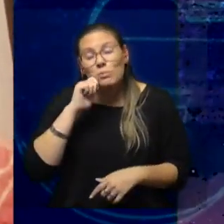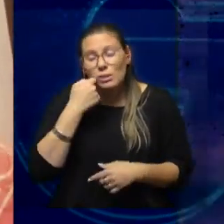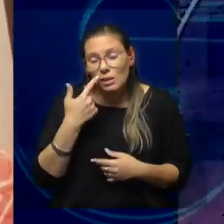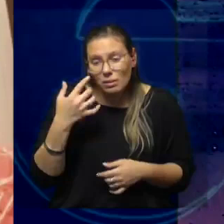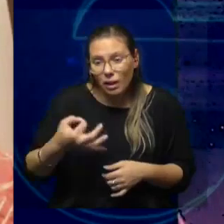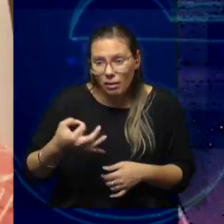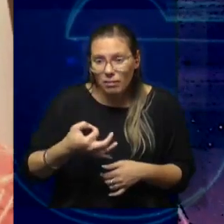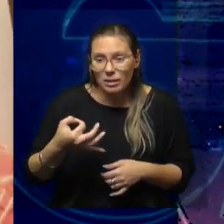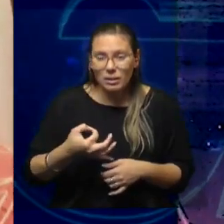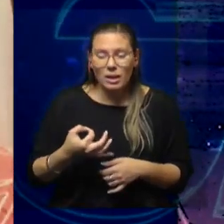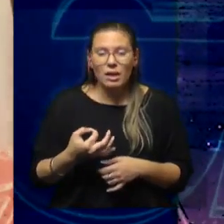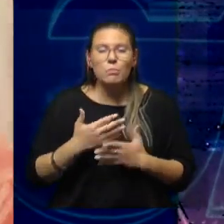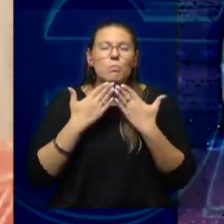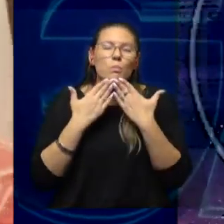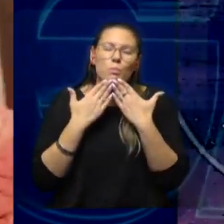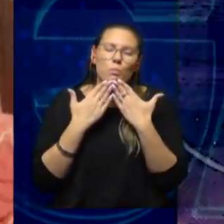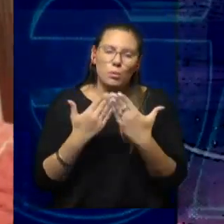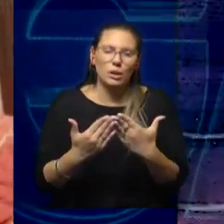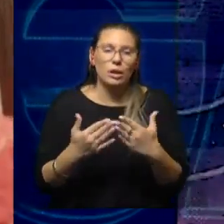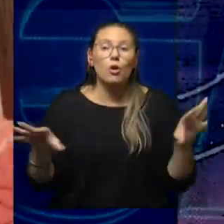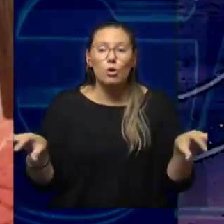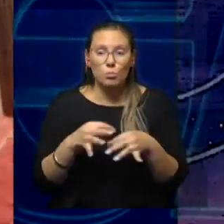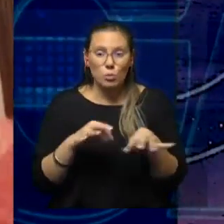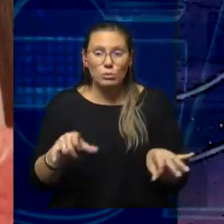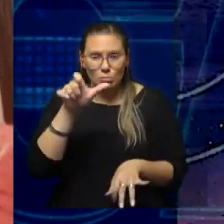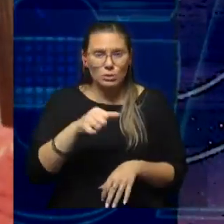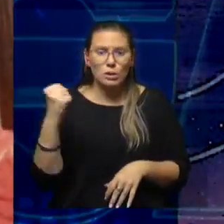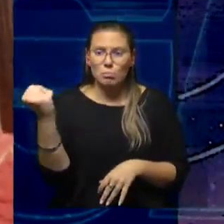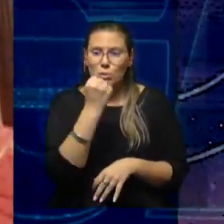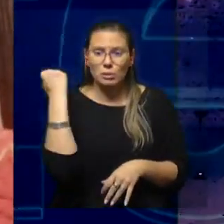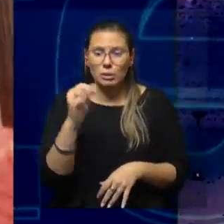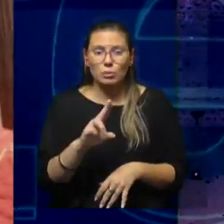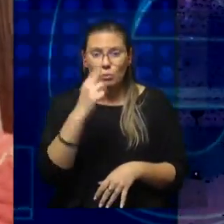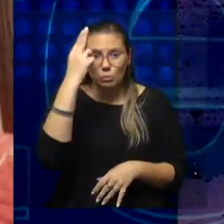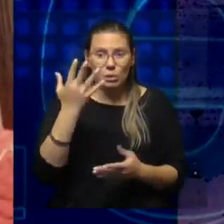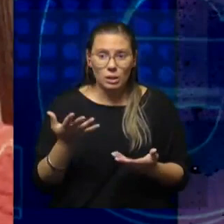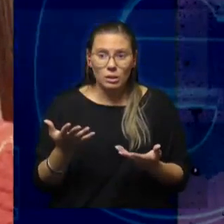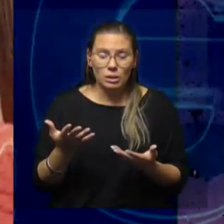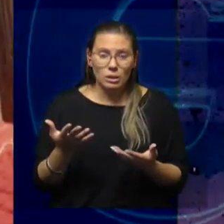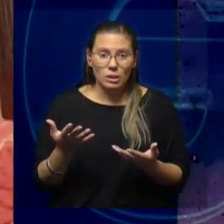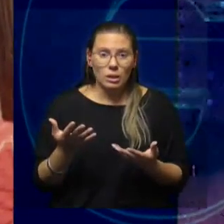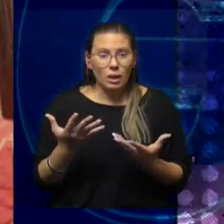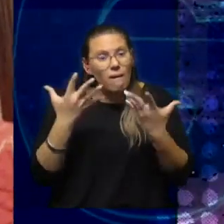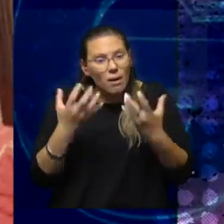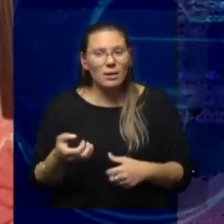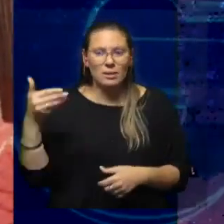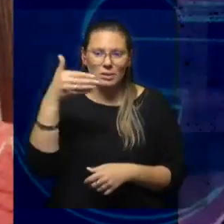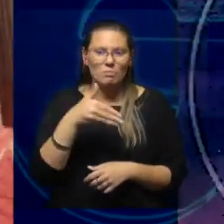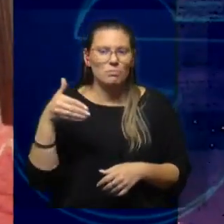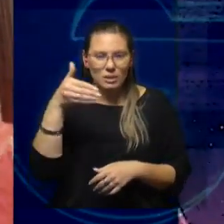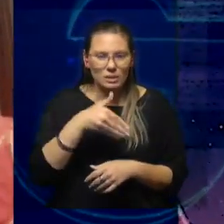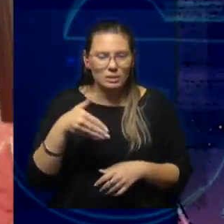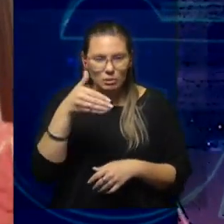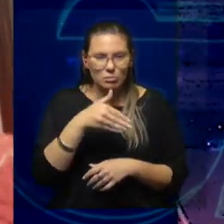además estamos muy, muy, muy agradecidos con tanto músico importantísimo de Uruguay que ha querido participar. Y ya